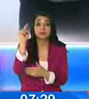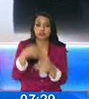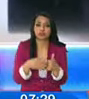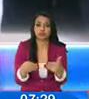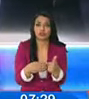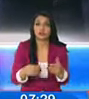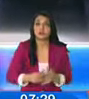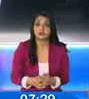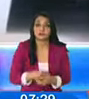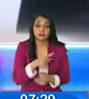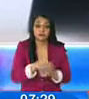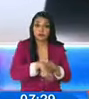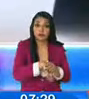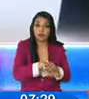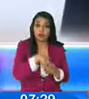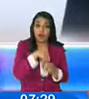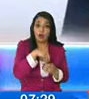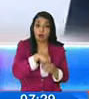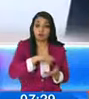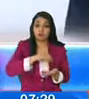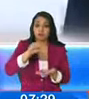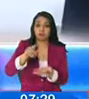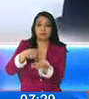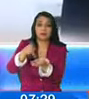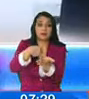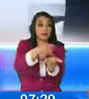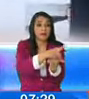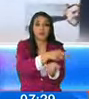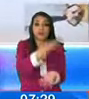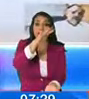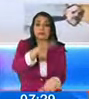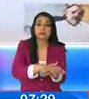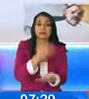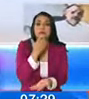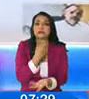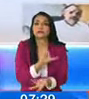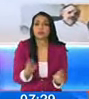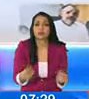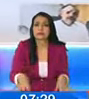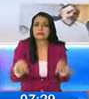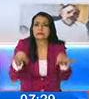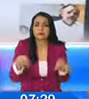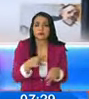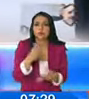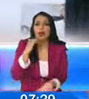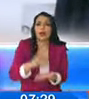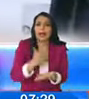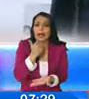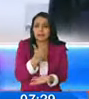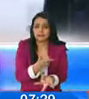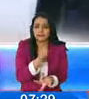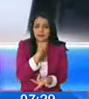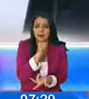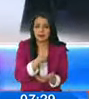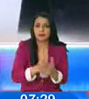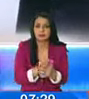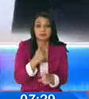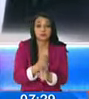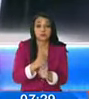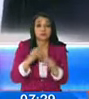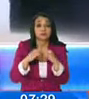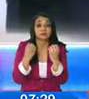tomarlos de sus fondos de ahorros para poder cancelar las pensiones porque no alcanzan los recursos que actualmente los está recibiendo y es algo que alerta